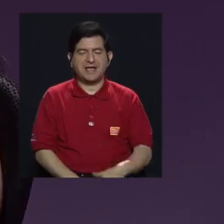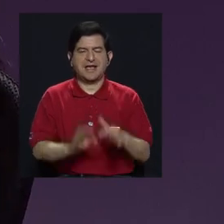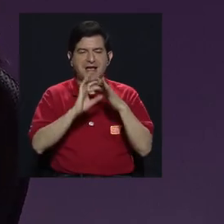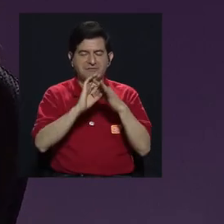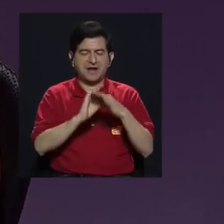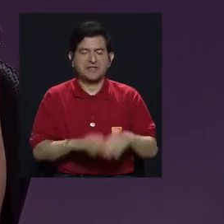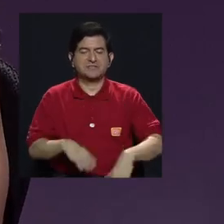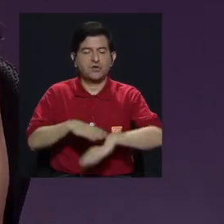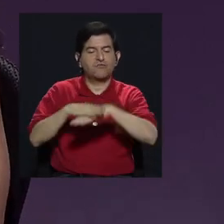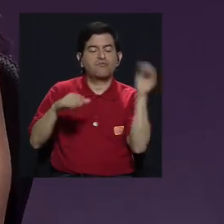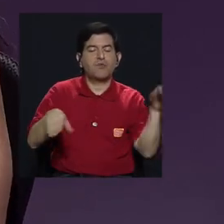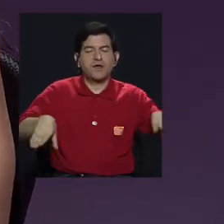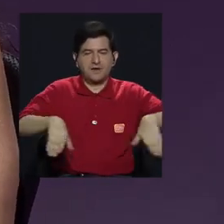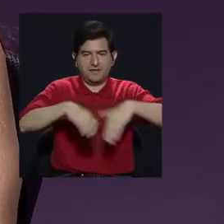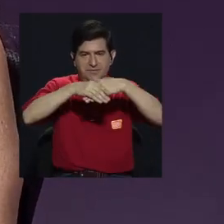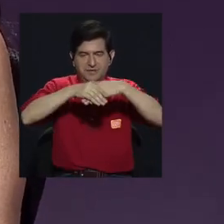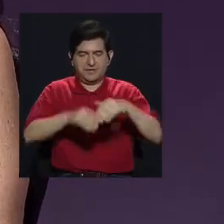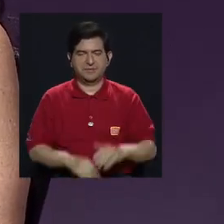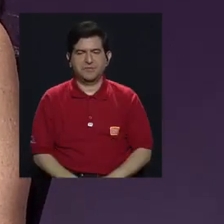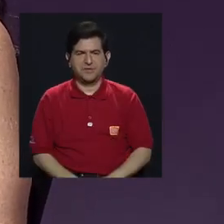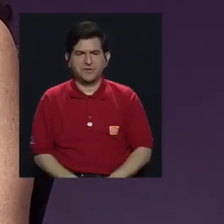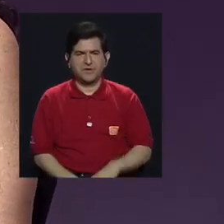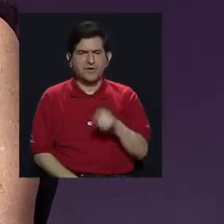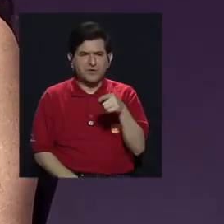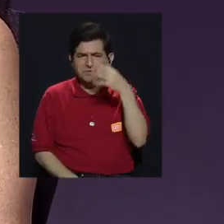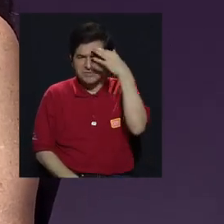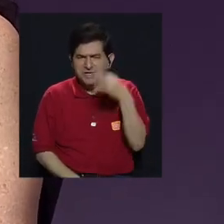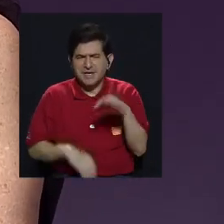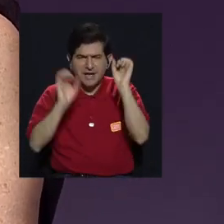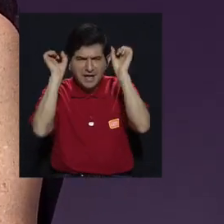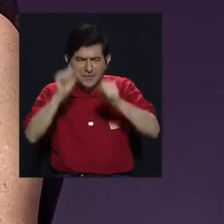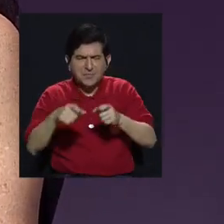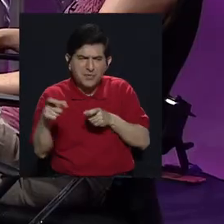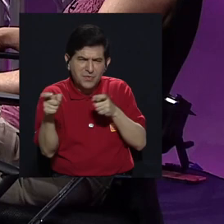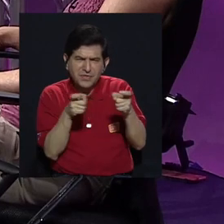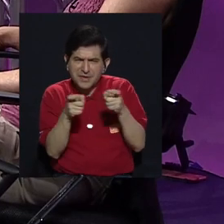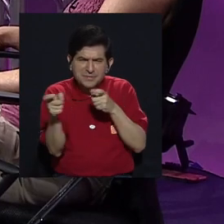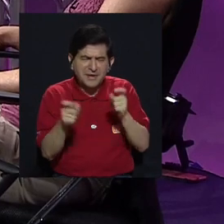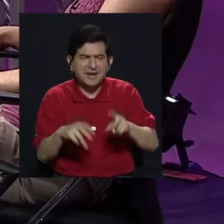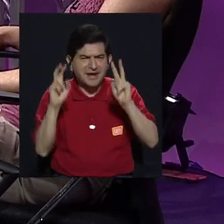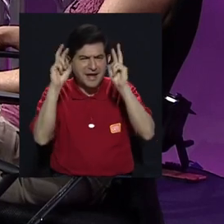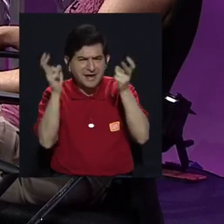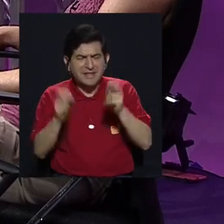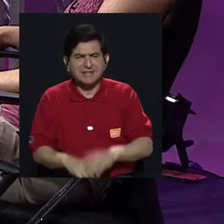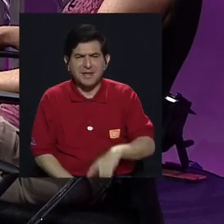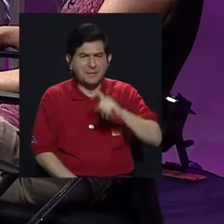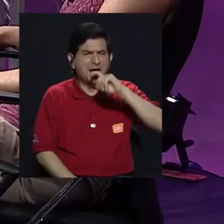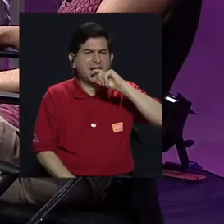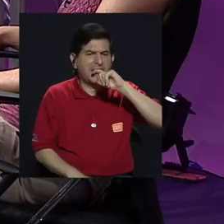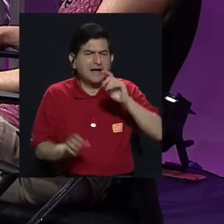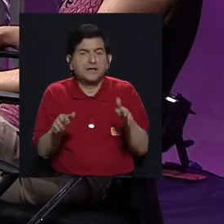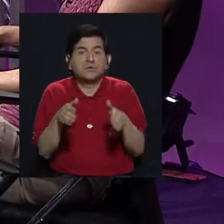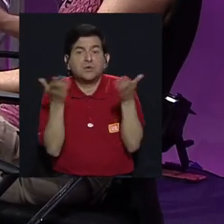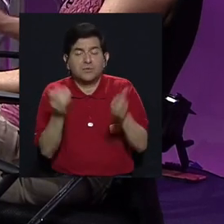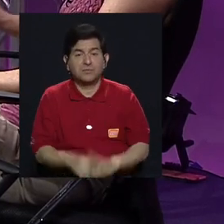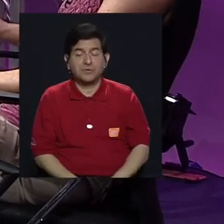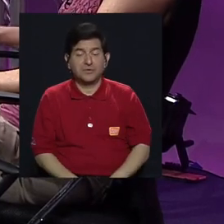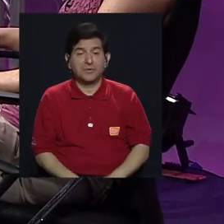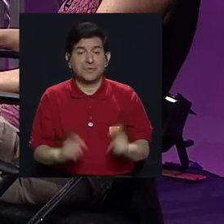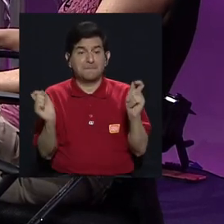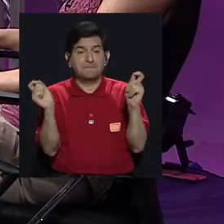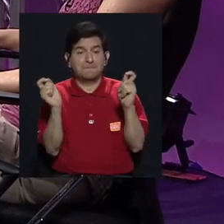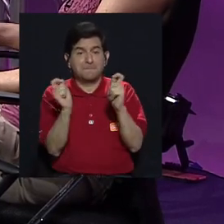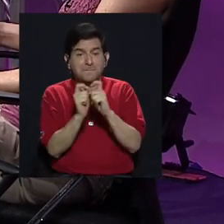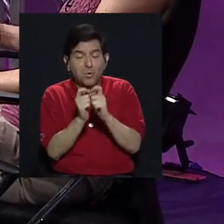relación extramatrimonial, digámoslo así. Ahora, Cintia, ¿cómo considera usted que se puede manejar también el tema de los celos? Ese es el